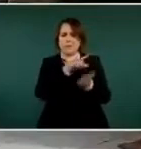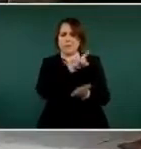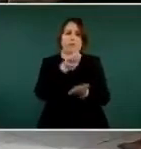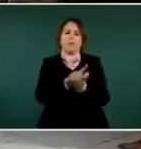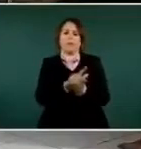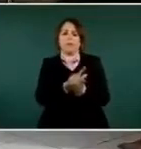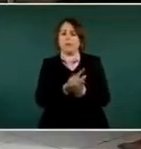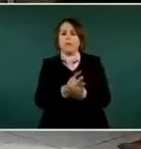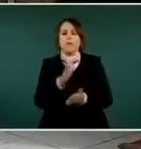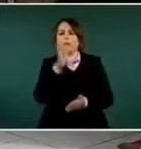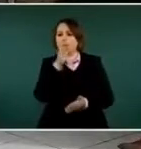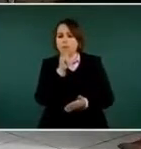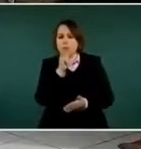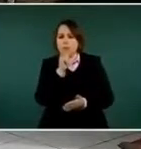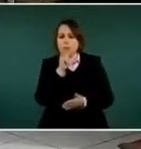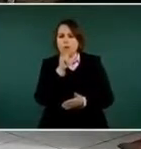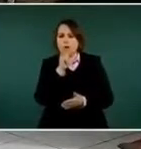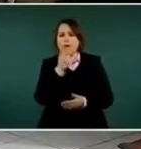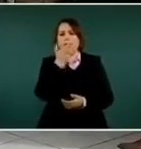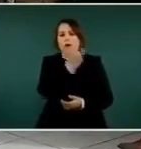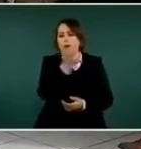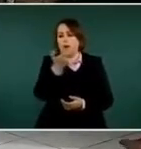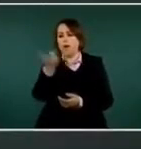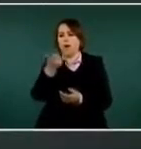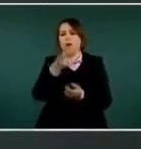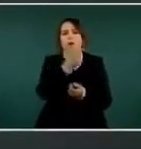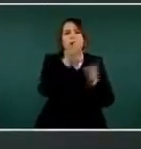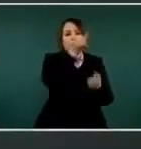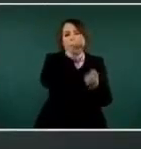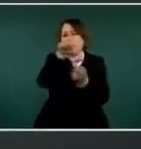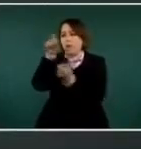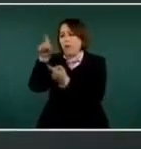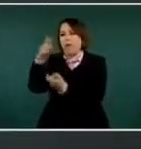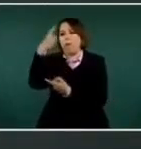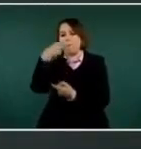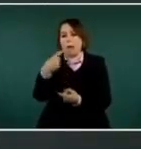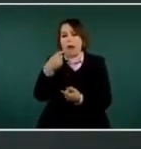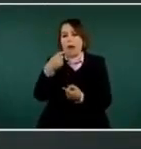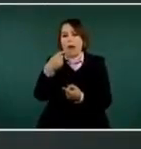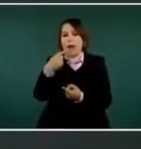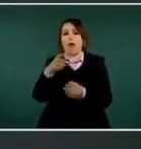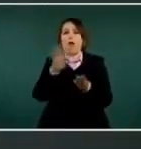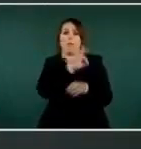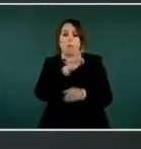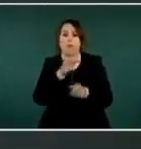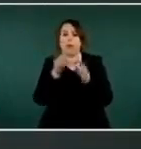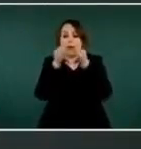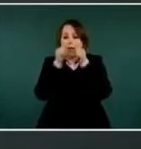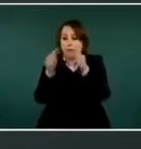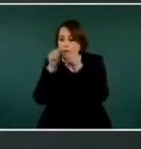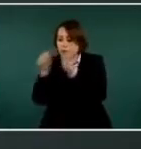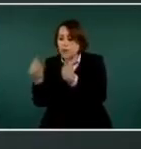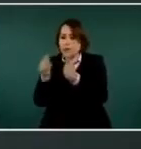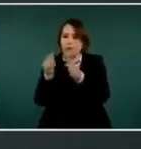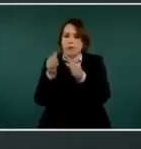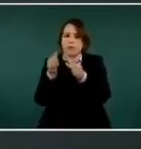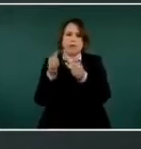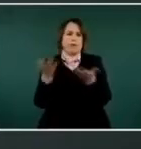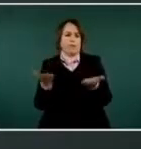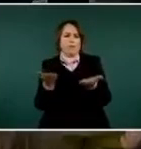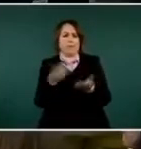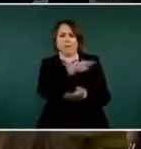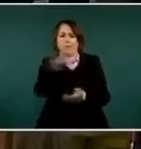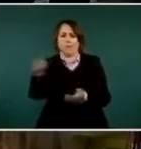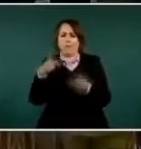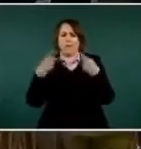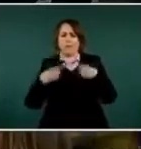No se pueden cobrar cuotas en hospitales para atender a la población.